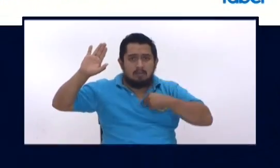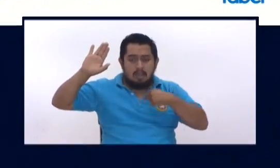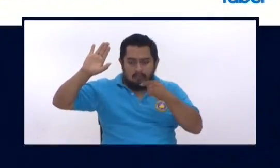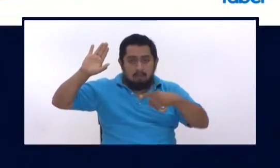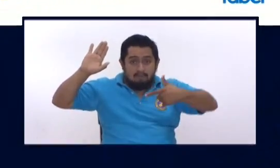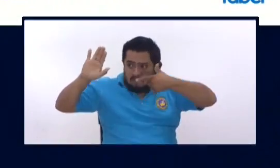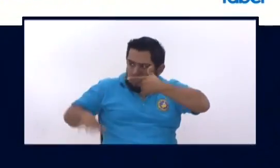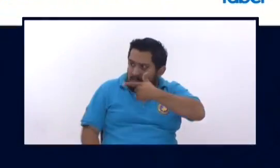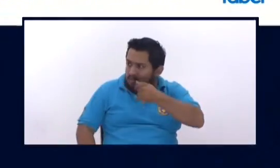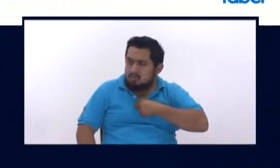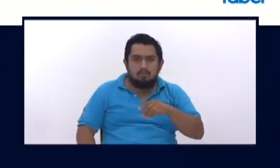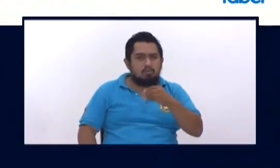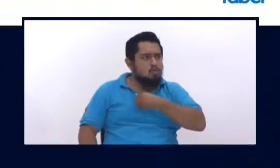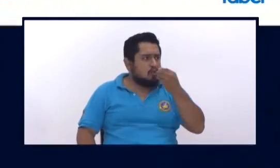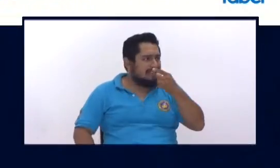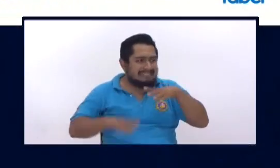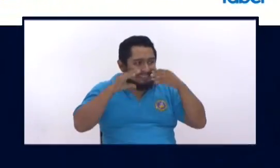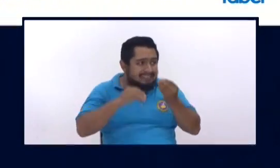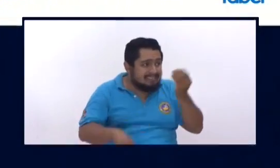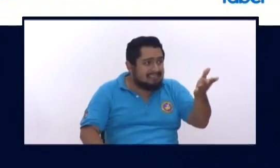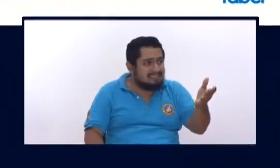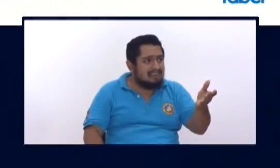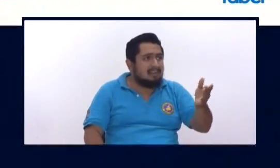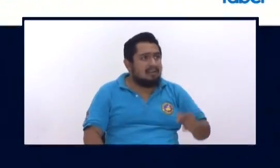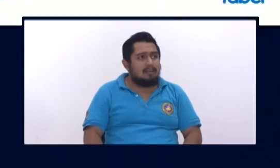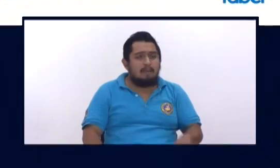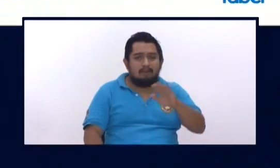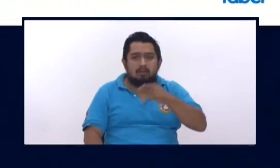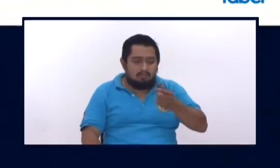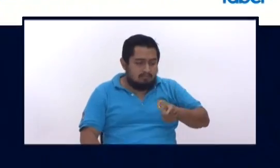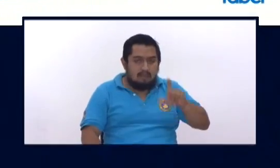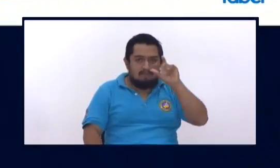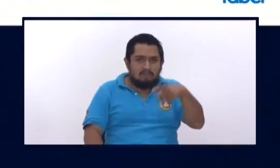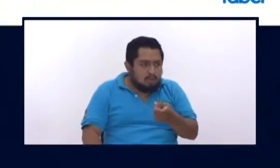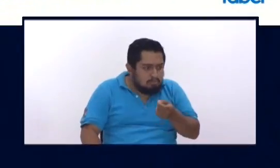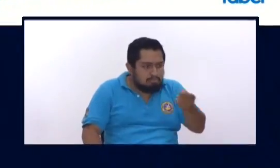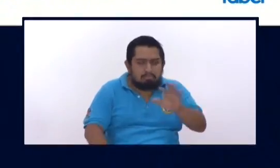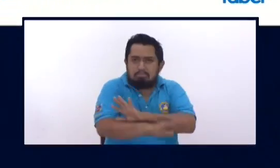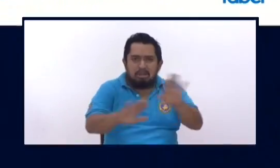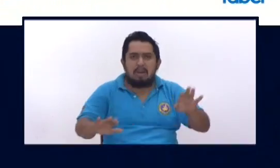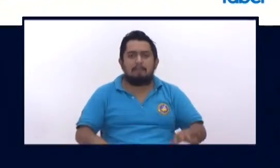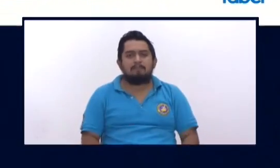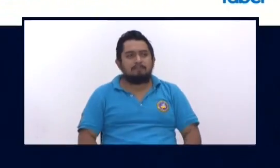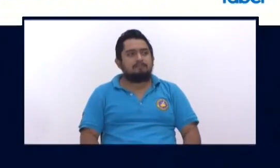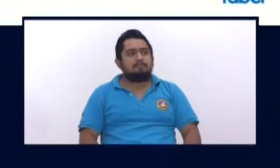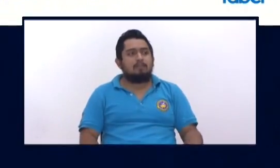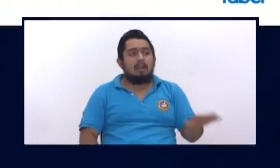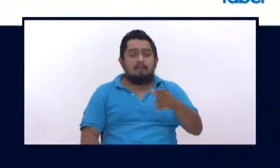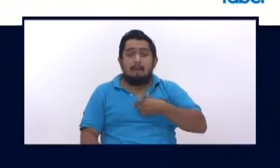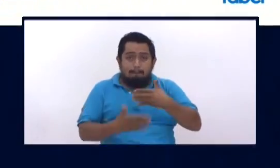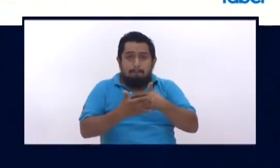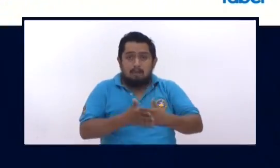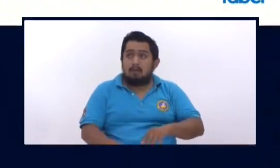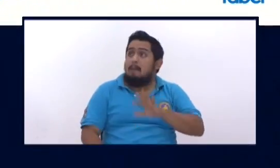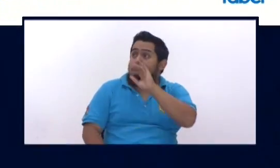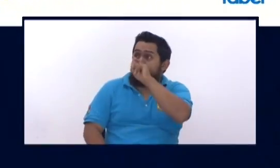porque yo nunca ando pista a mí no me llega yo prefiero el papel electrónico es con tarjeta y no pasa nada muchas veces mis hijos dice papi y